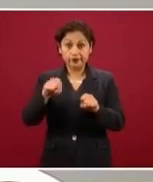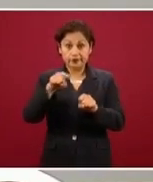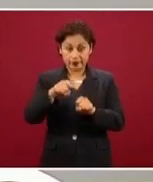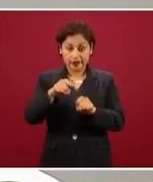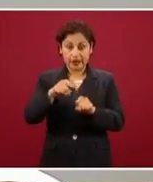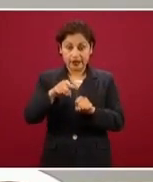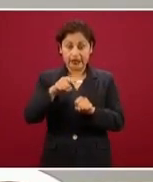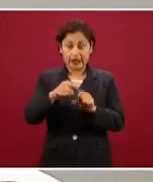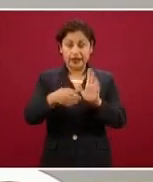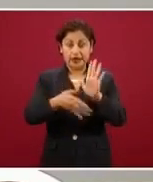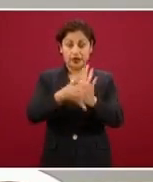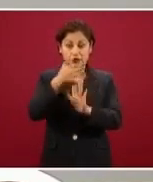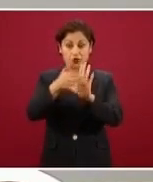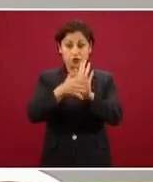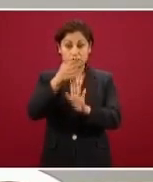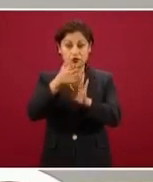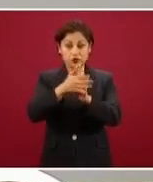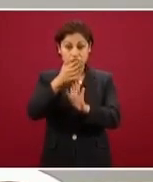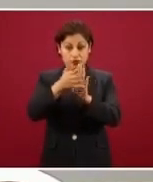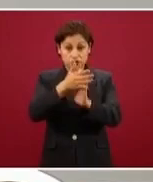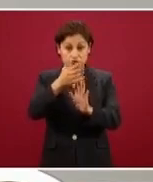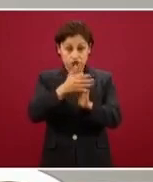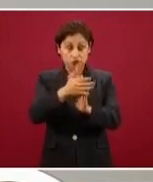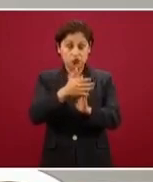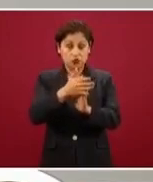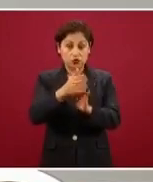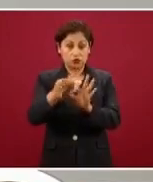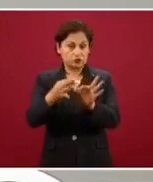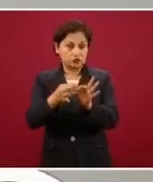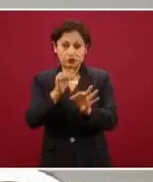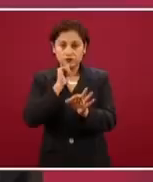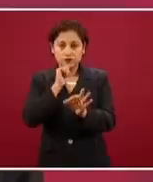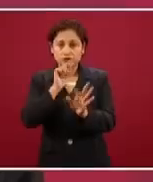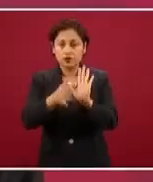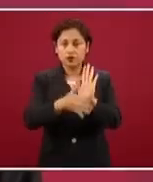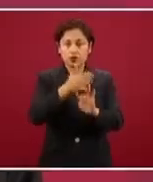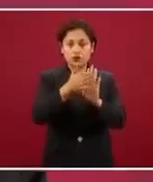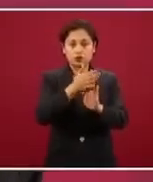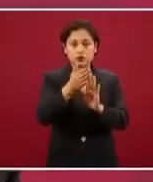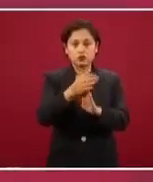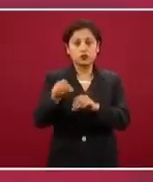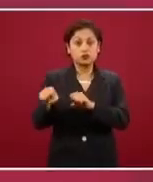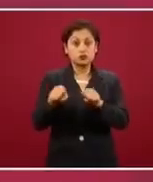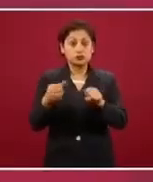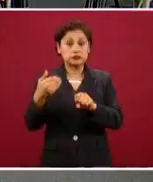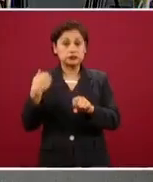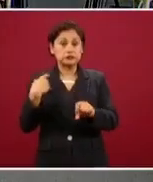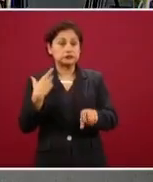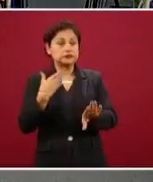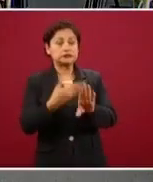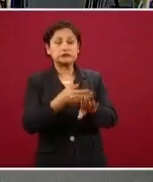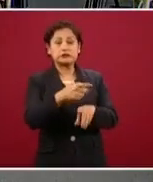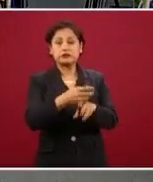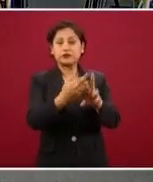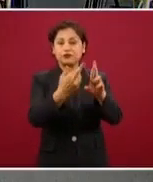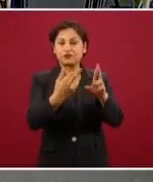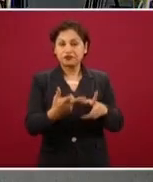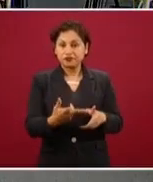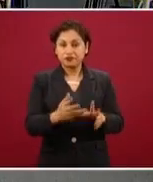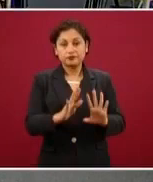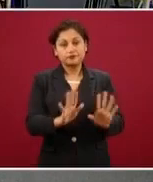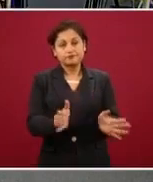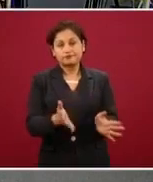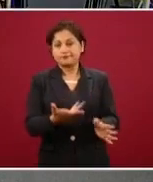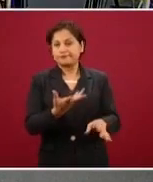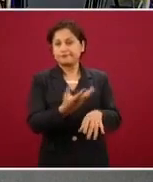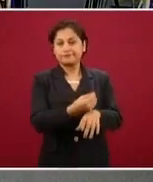construcción, se fracturó, ahí va a quedar. Pero hay otro caso. El de Papantla, Veracruz,